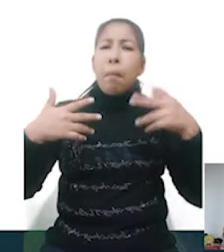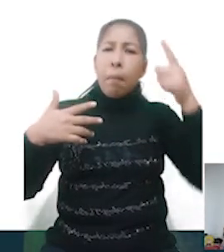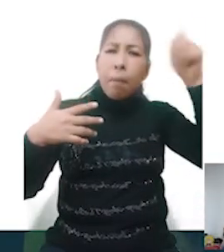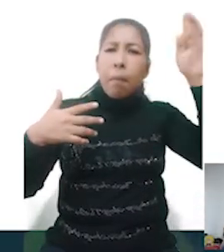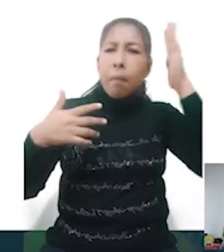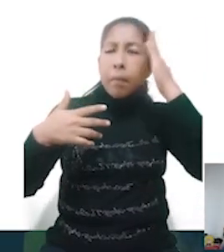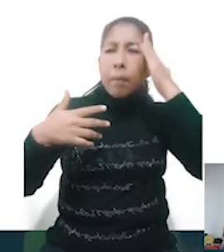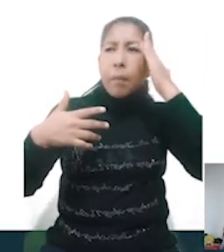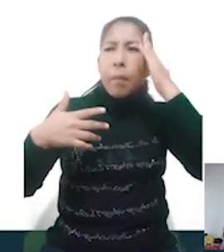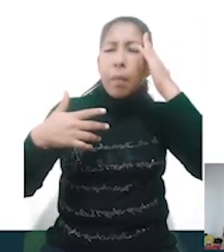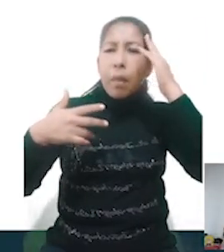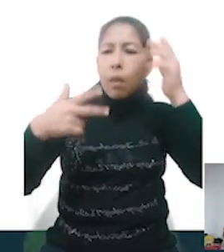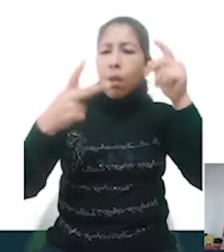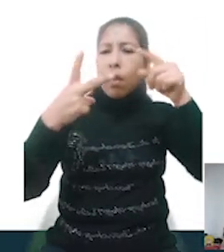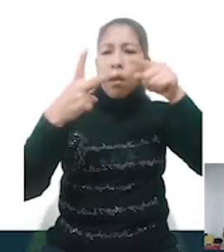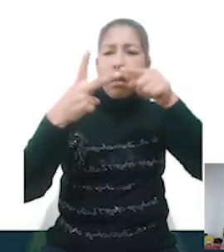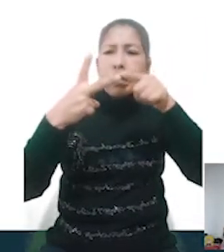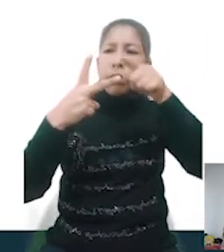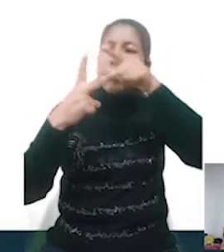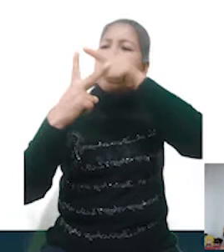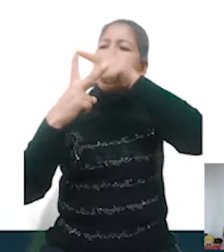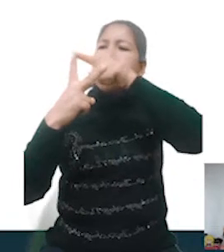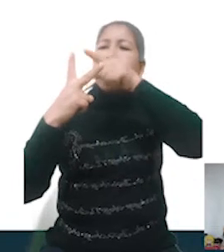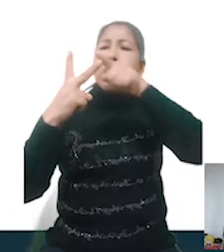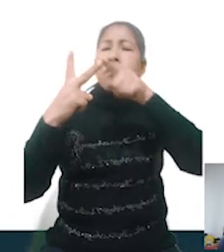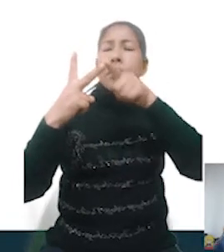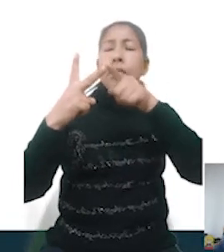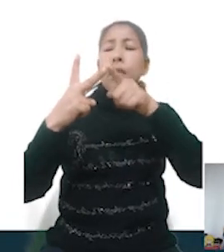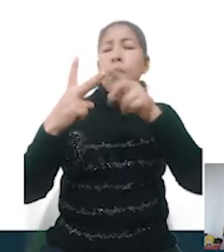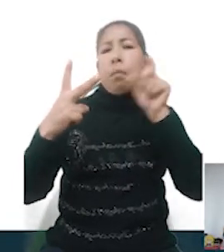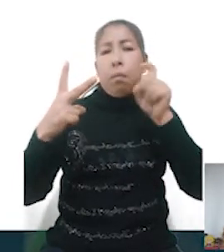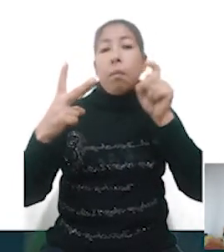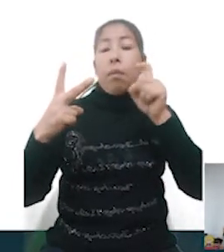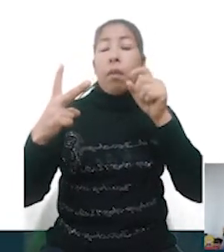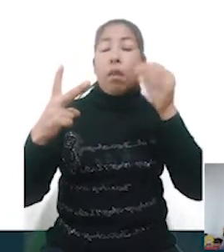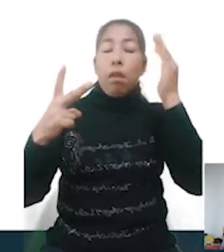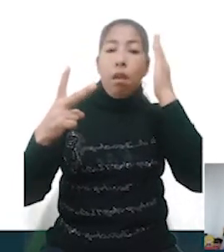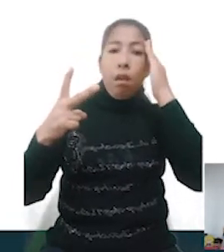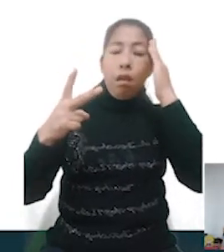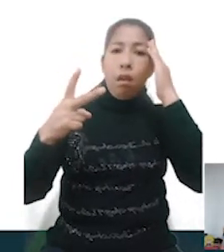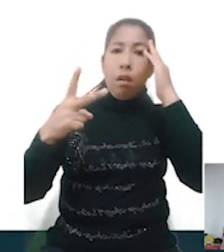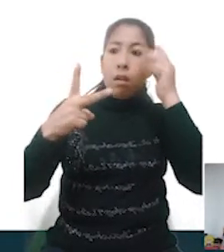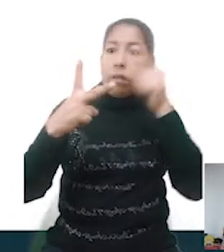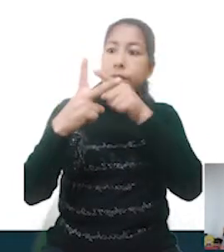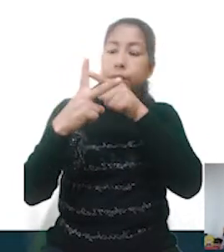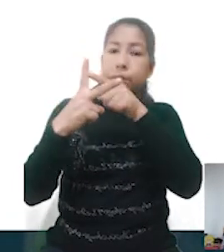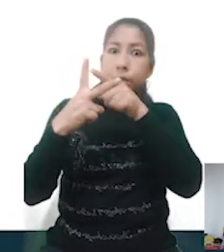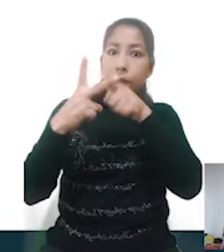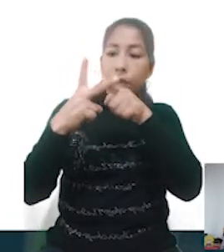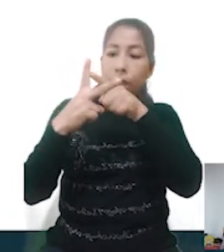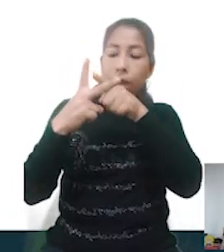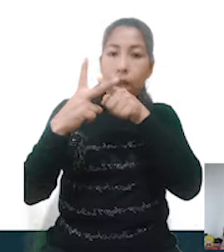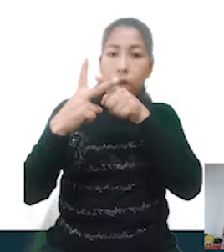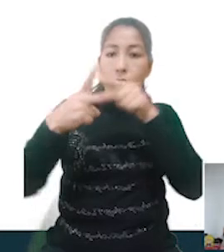la longitud de un arco dentro de una circunferencia, basta saber dos datos, el ángulo central y su radio. Para